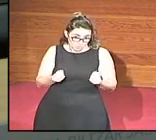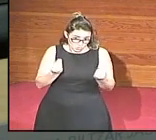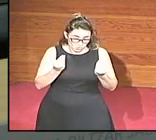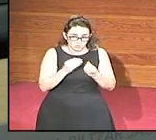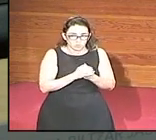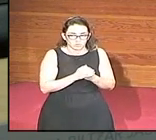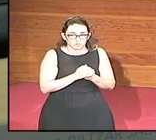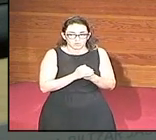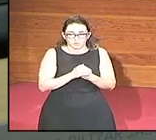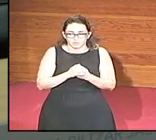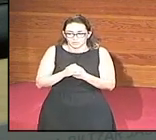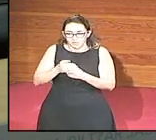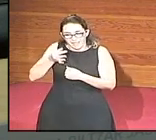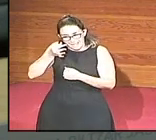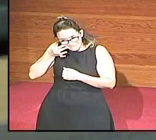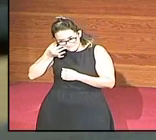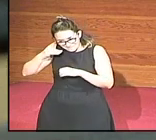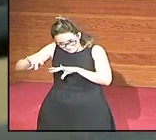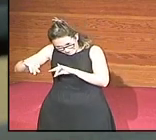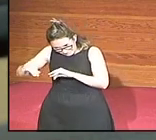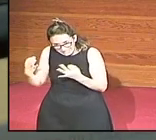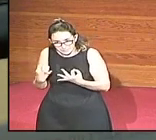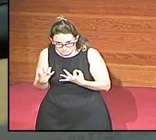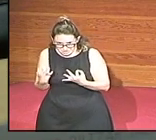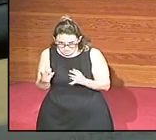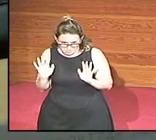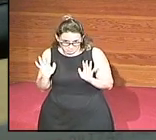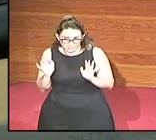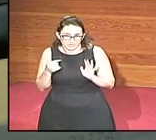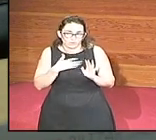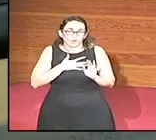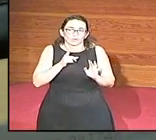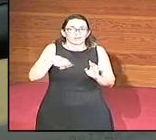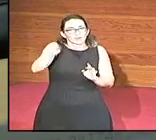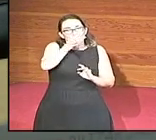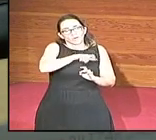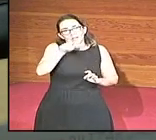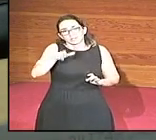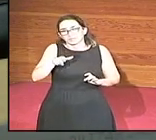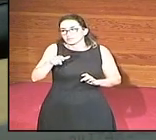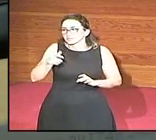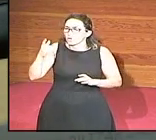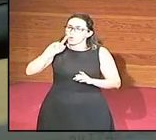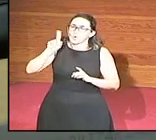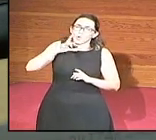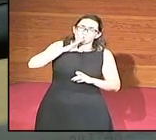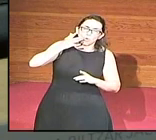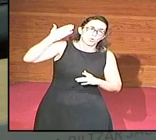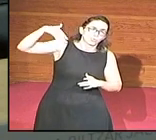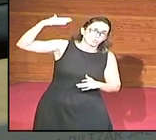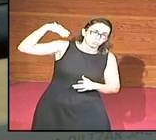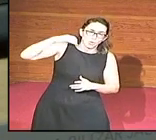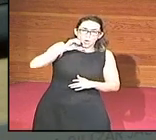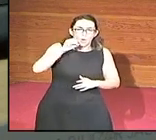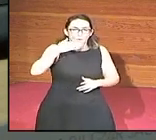qué está pasando en el terreno. No quiero que la gente me venga porque cuando Barack Obama me